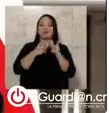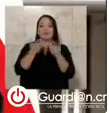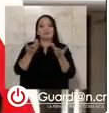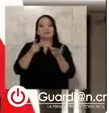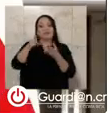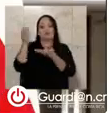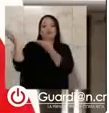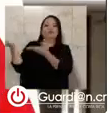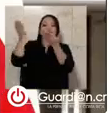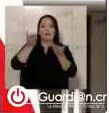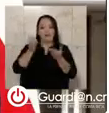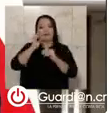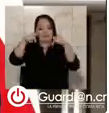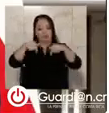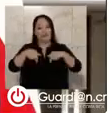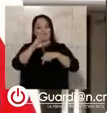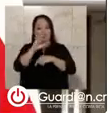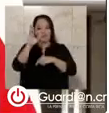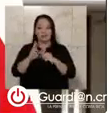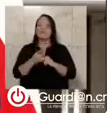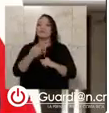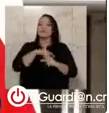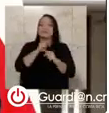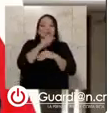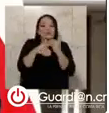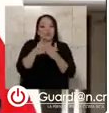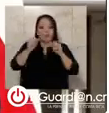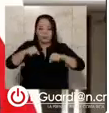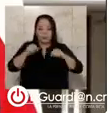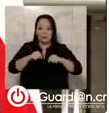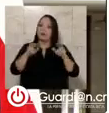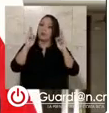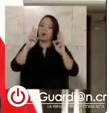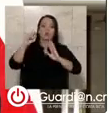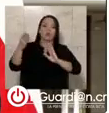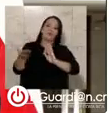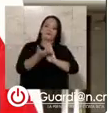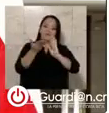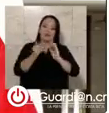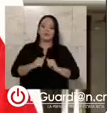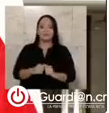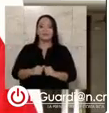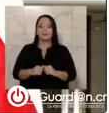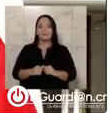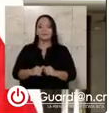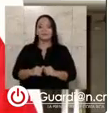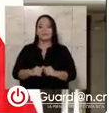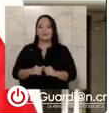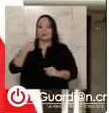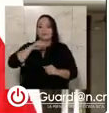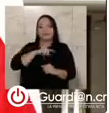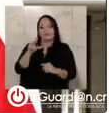importar. Entonces, hacemos lo posible porque no los golpeen, no tenemos